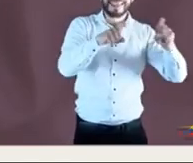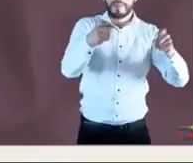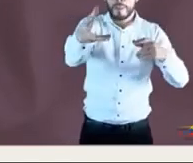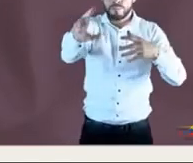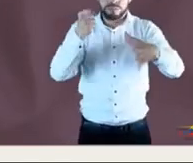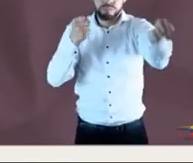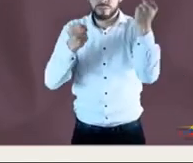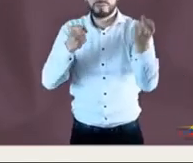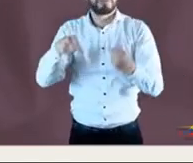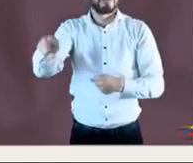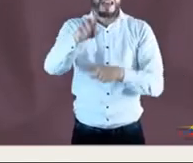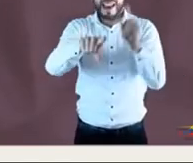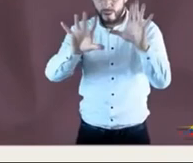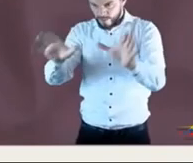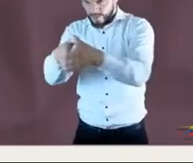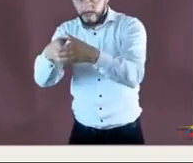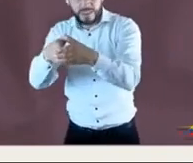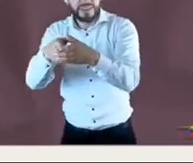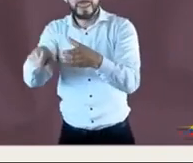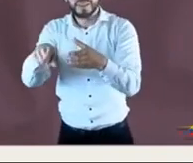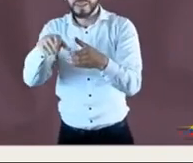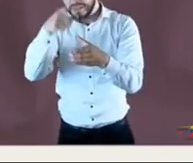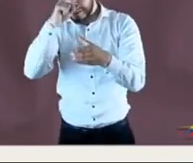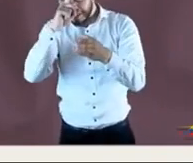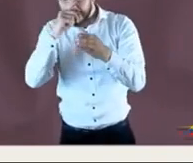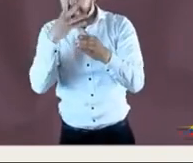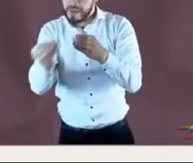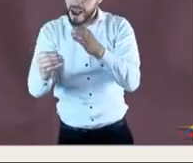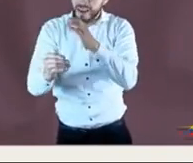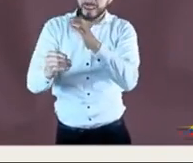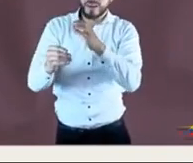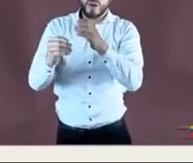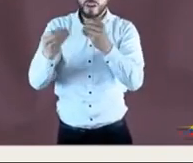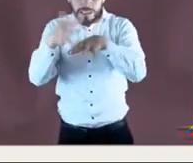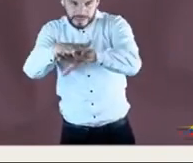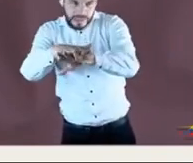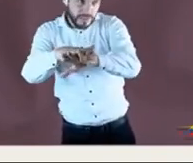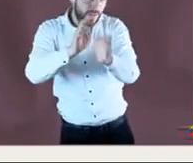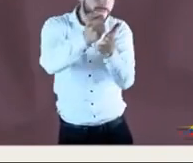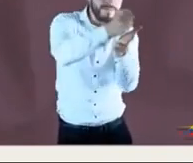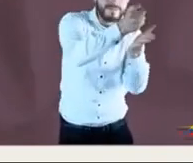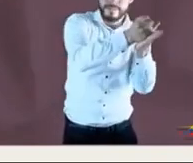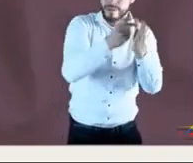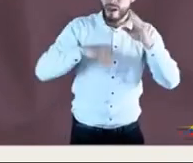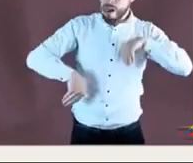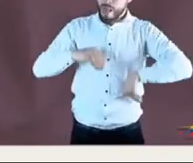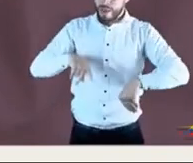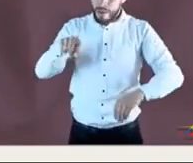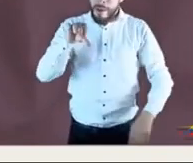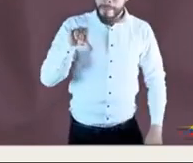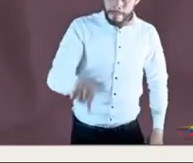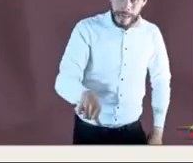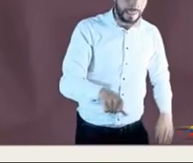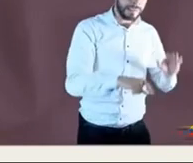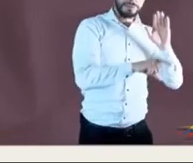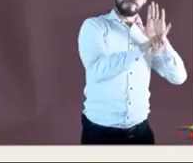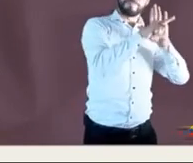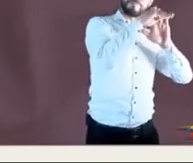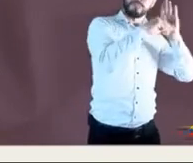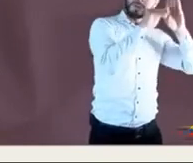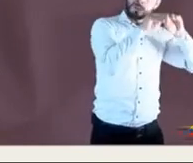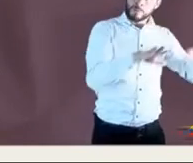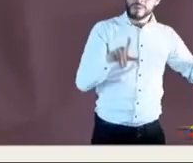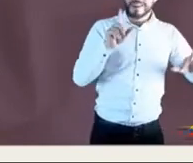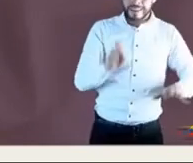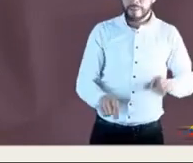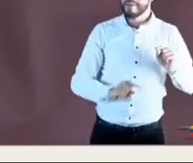de organizaciones criminales y sus redes de corrupción, como parte de los esfuerzos para consolidar el